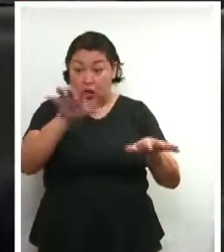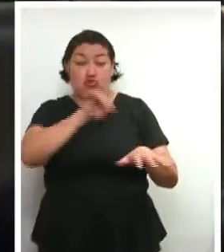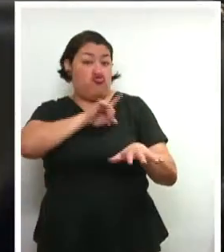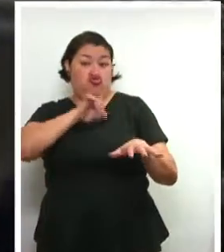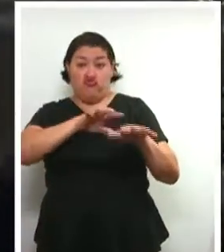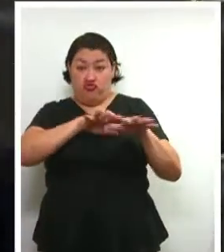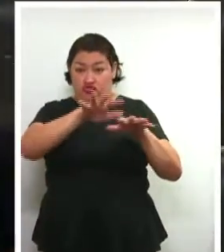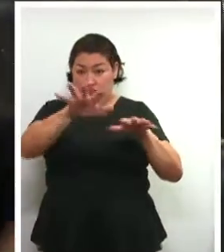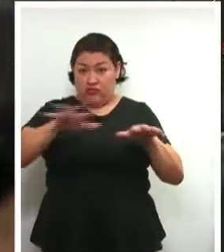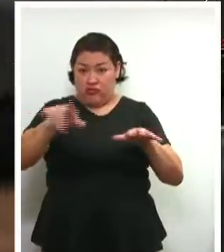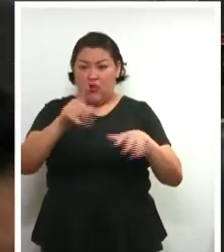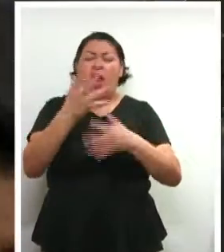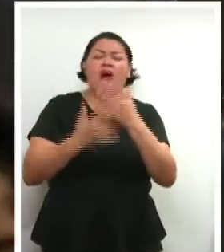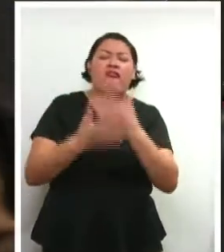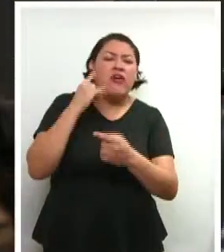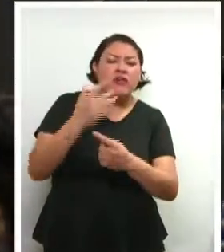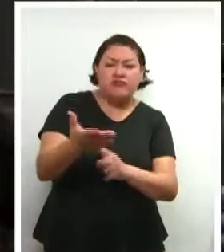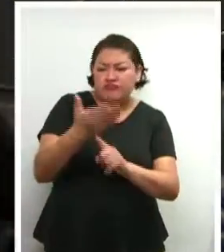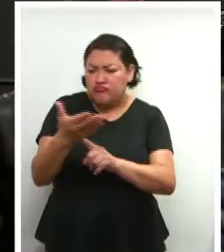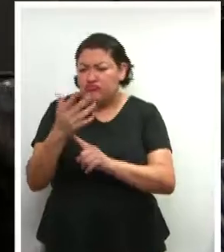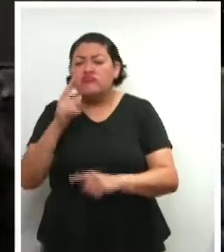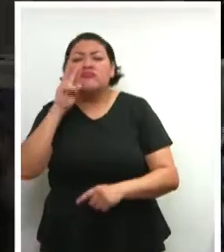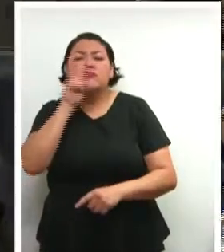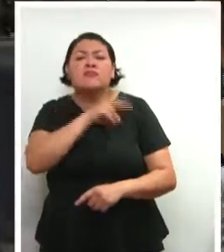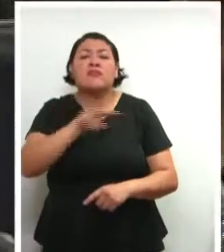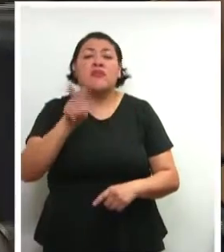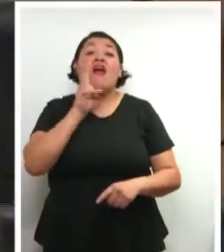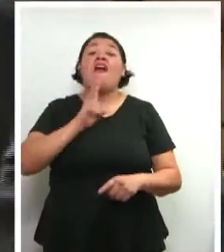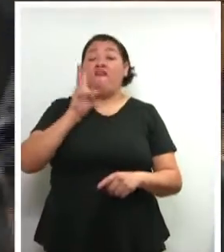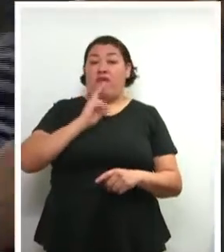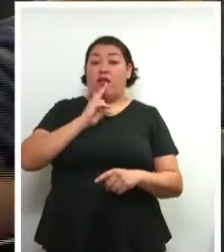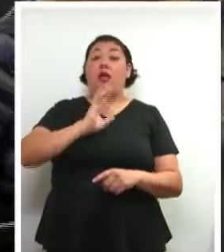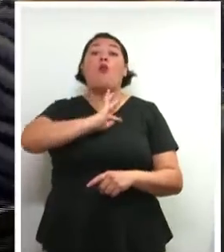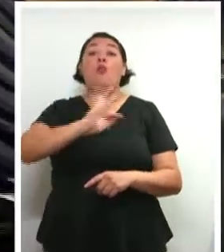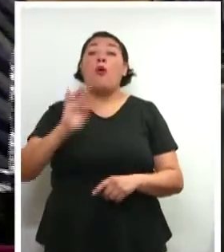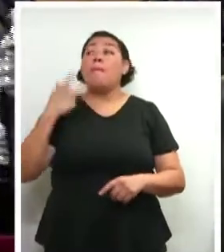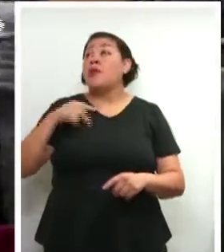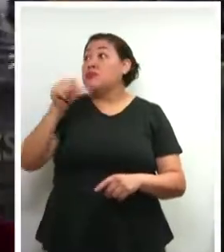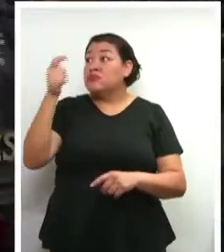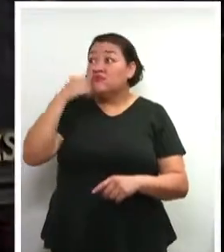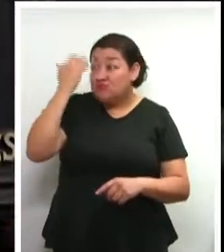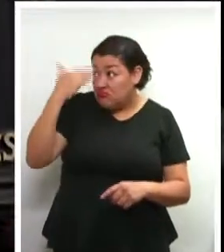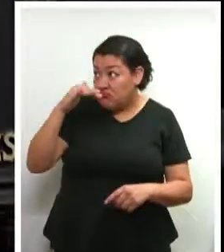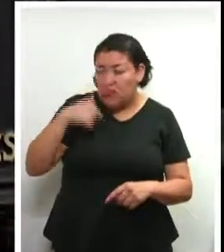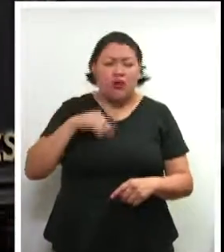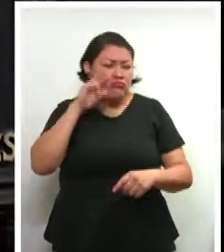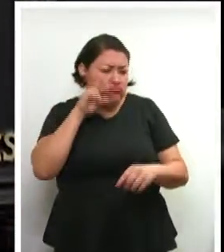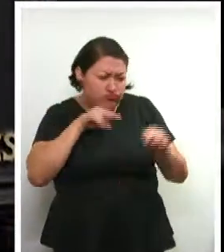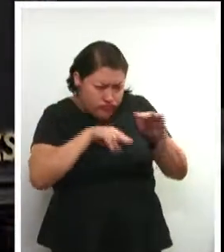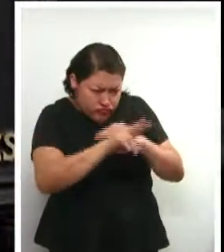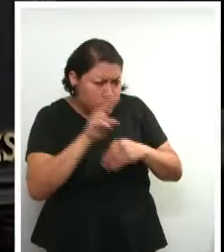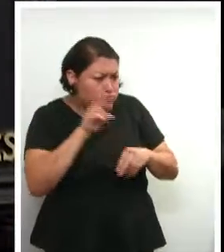estos órganos, salvo excepciones, que pueden ser consultados por cualquier ciudadano. La